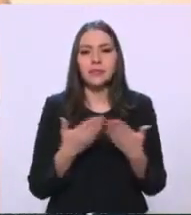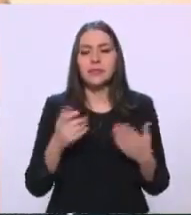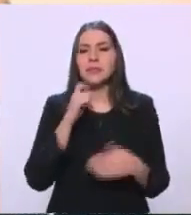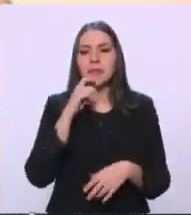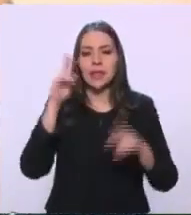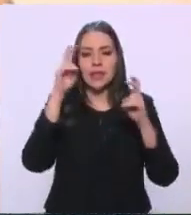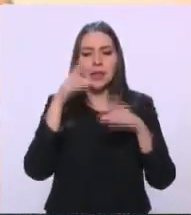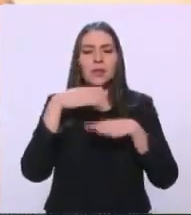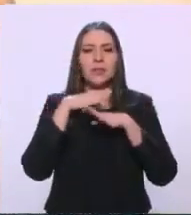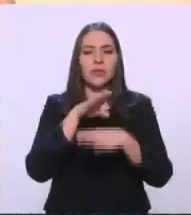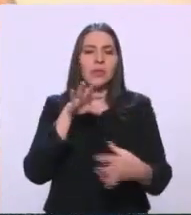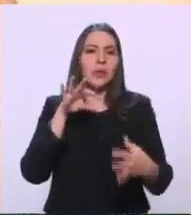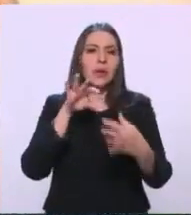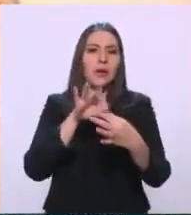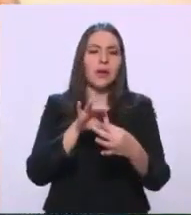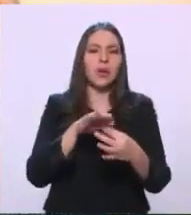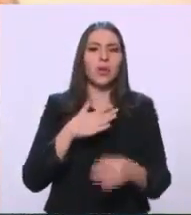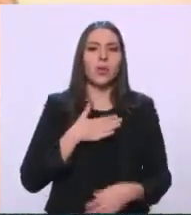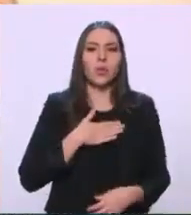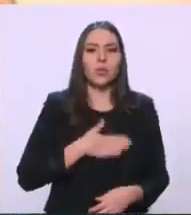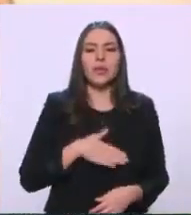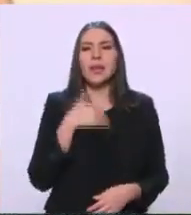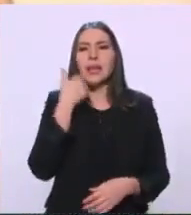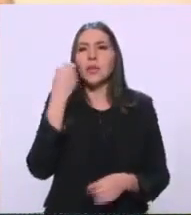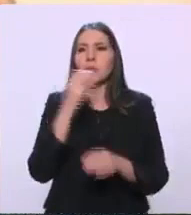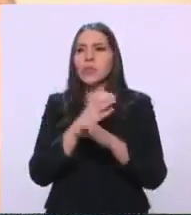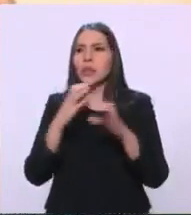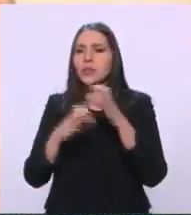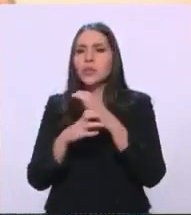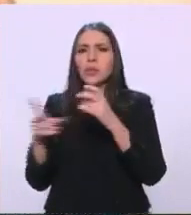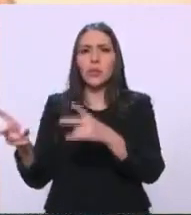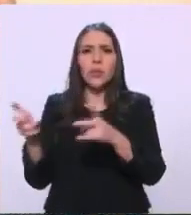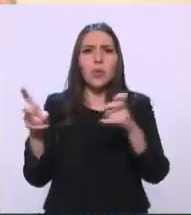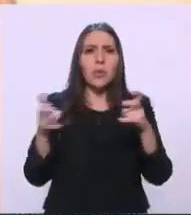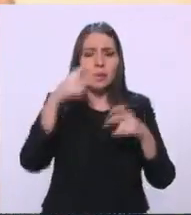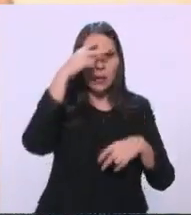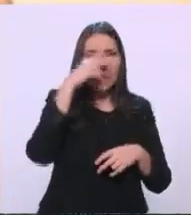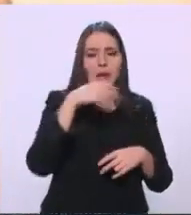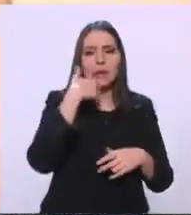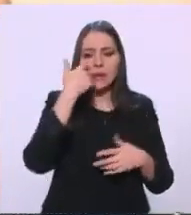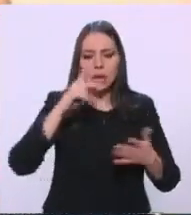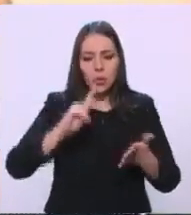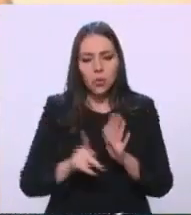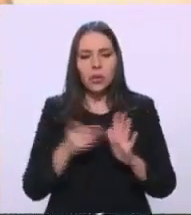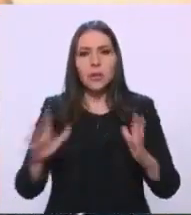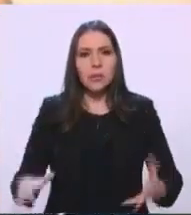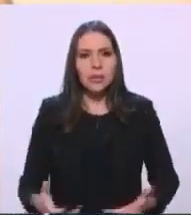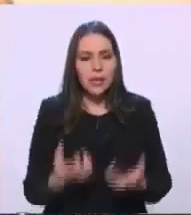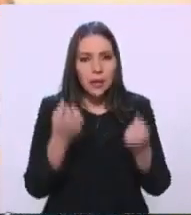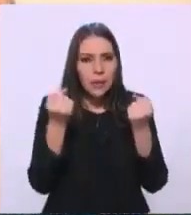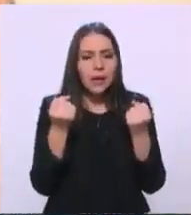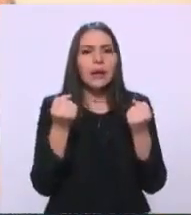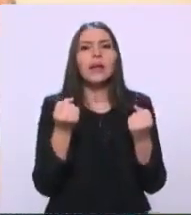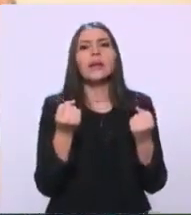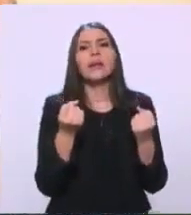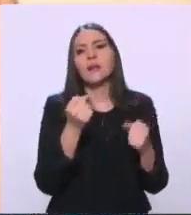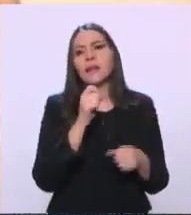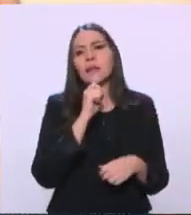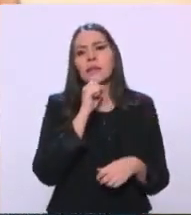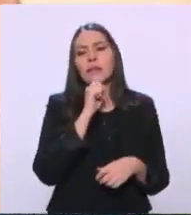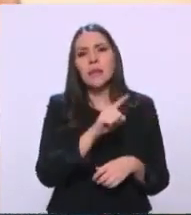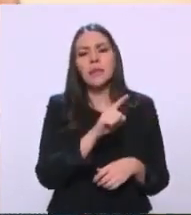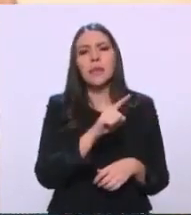recuperar lo robado y la justicia en términos de dotarles de los mínimos